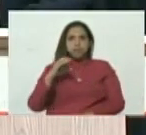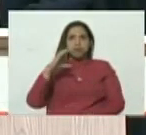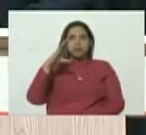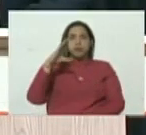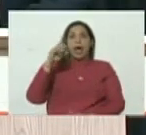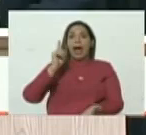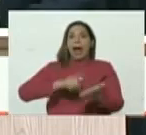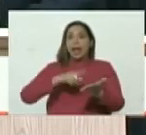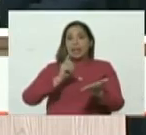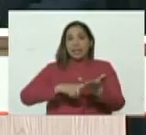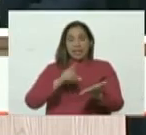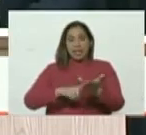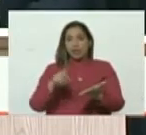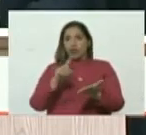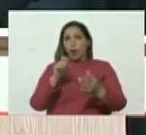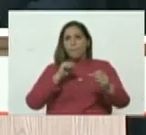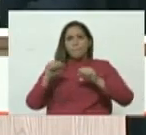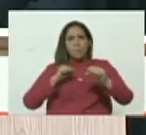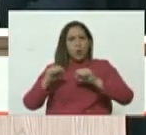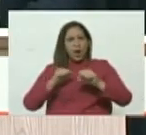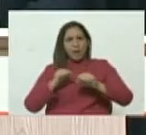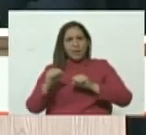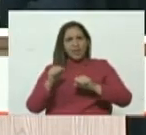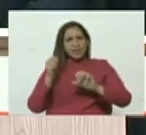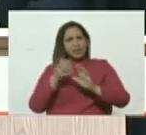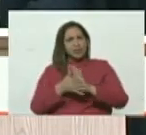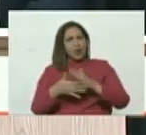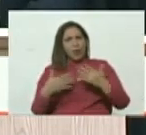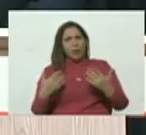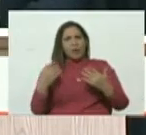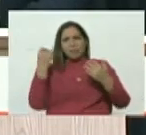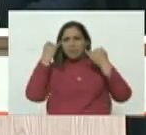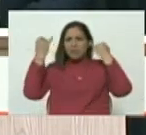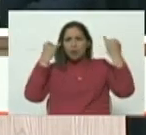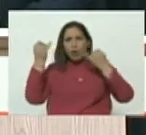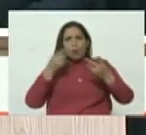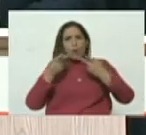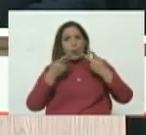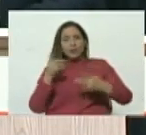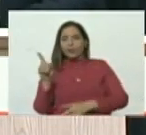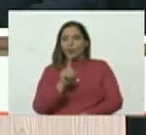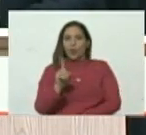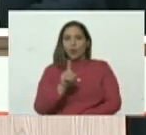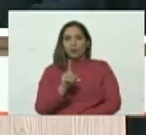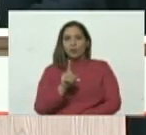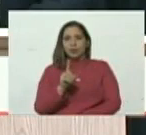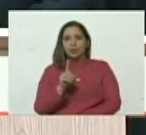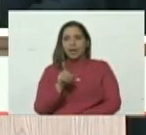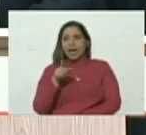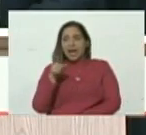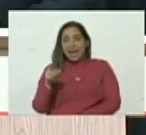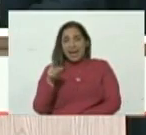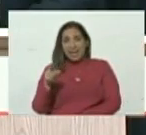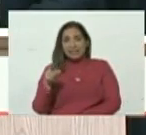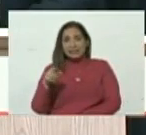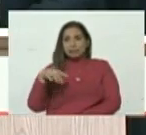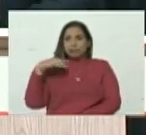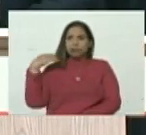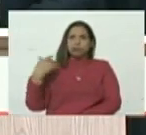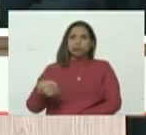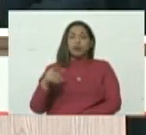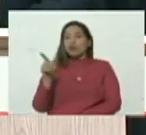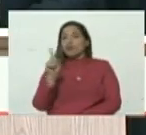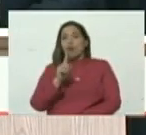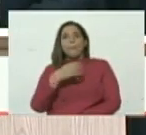los mueven ni siquiera asuntos de ideológicos o políticos, no. Debía un pocotón de pesos por alquiler que no había